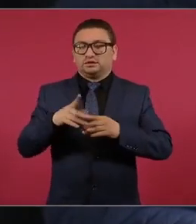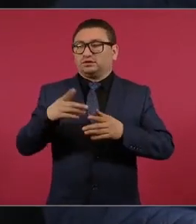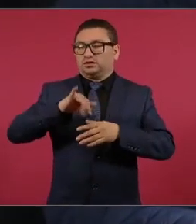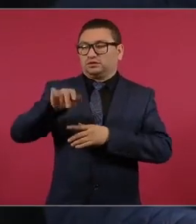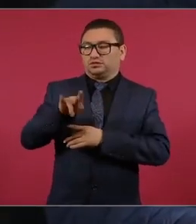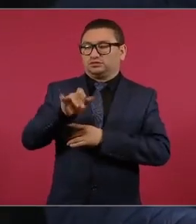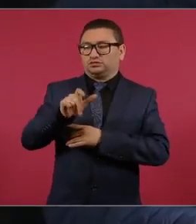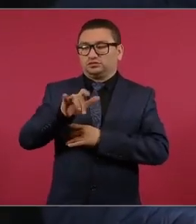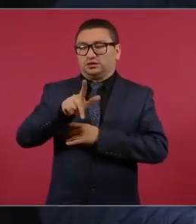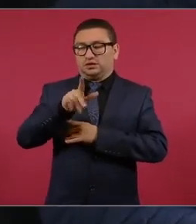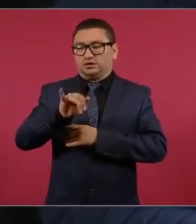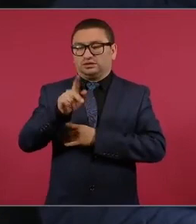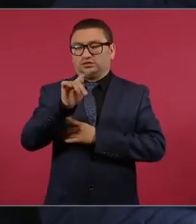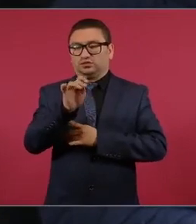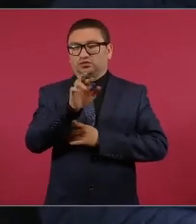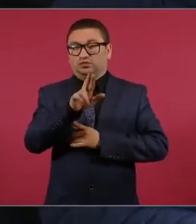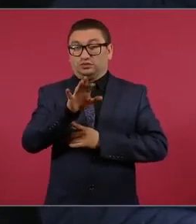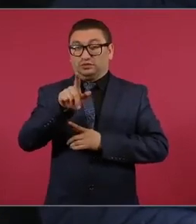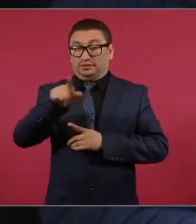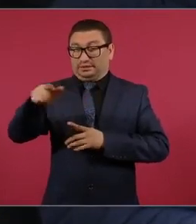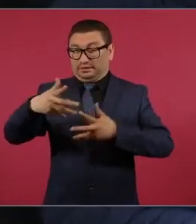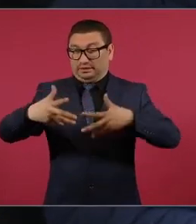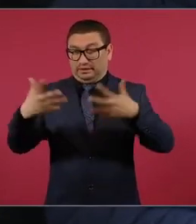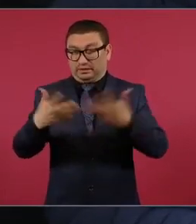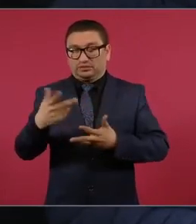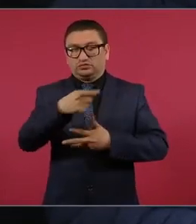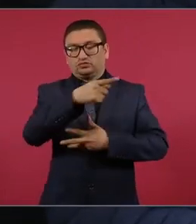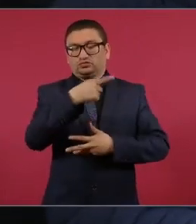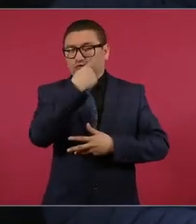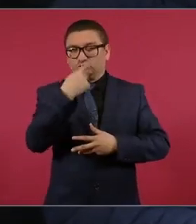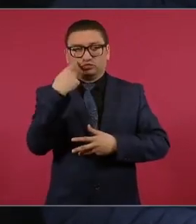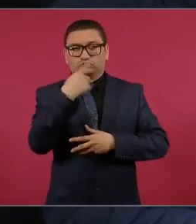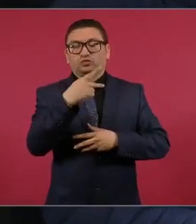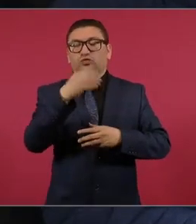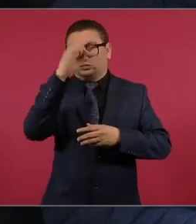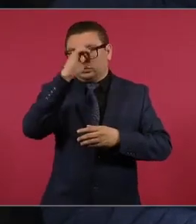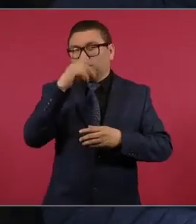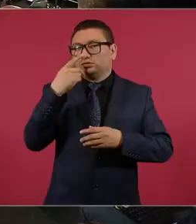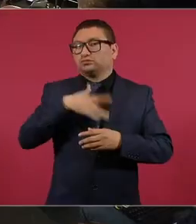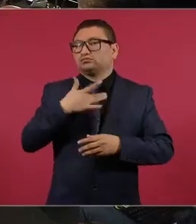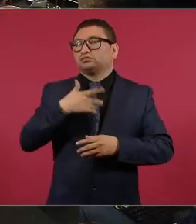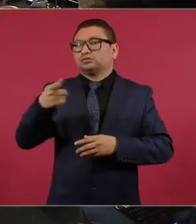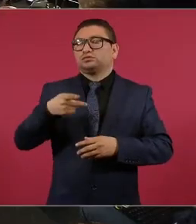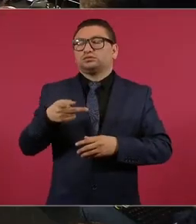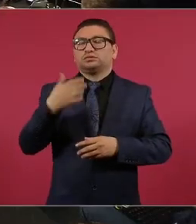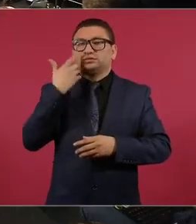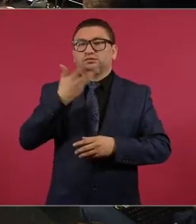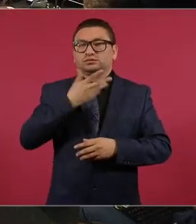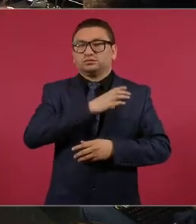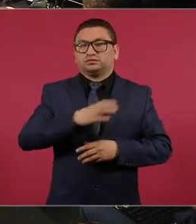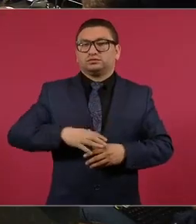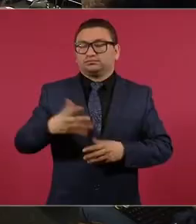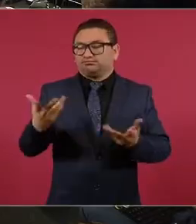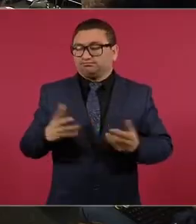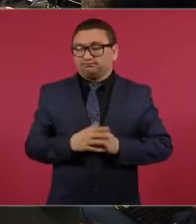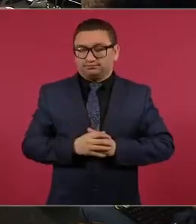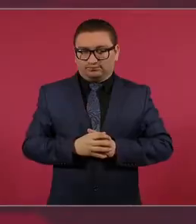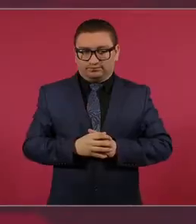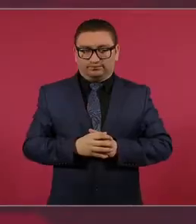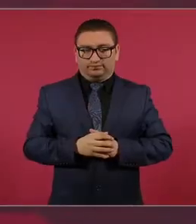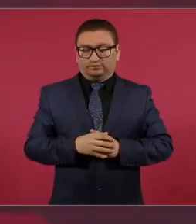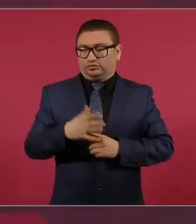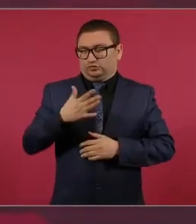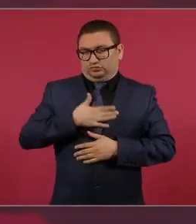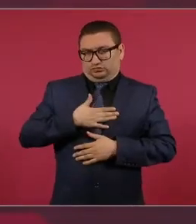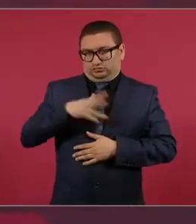Alí de la Torre haya emprendido estas acciones para financiar su precampaña electoral pues no tengo la verdad